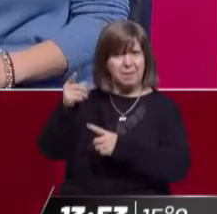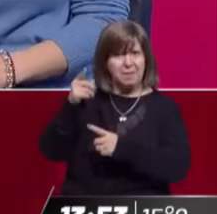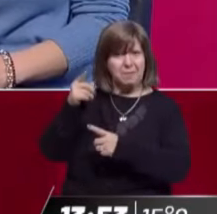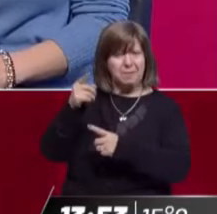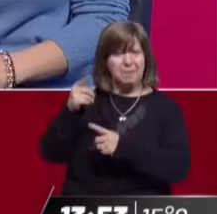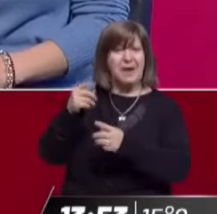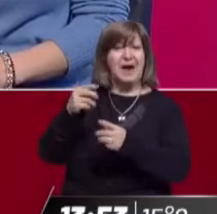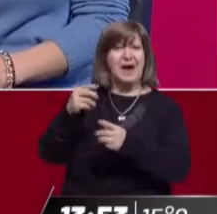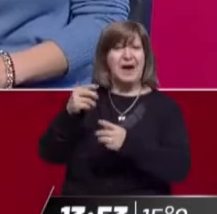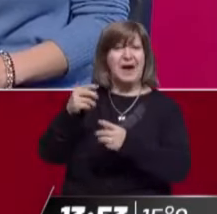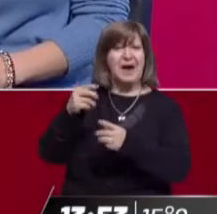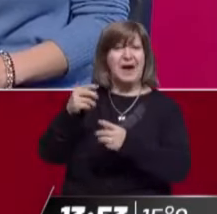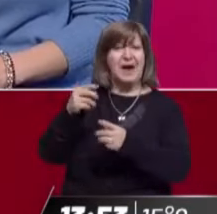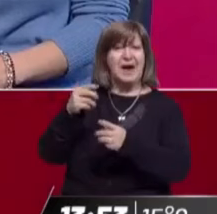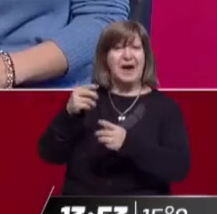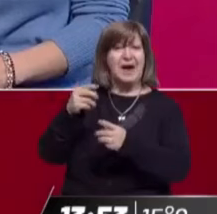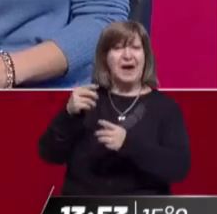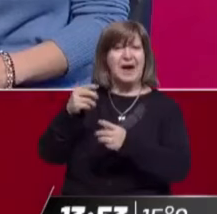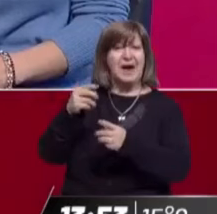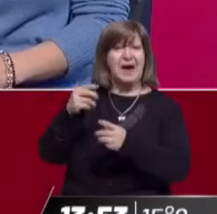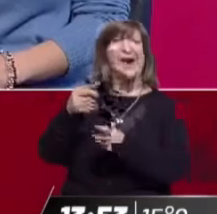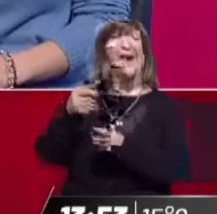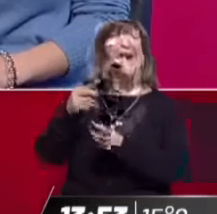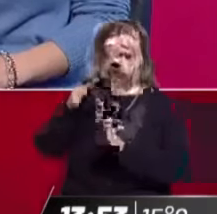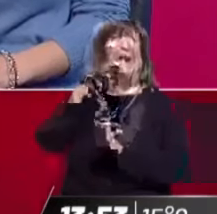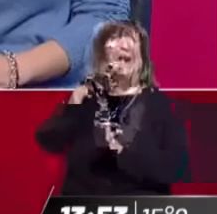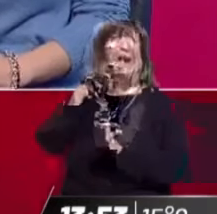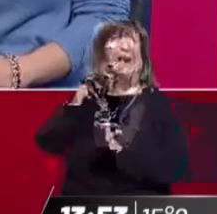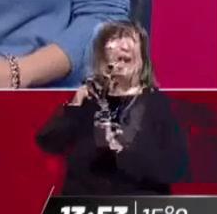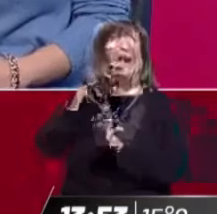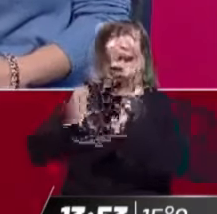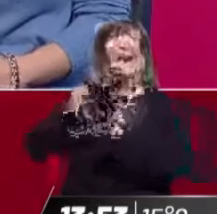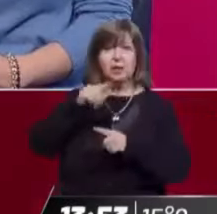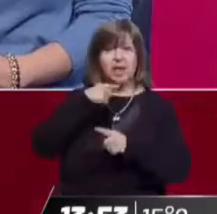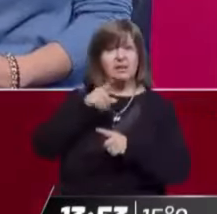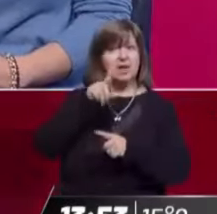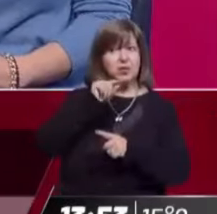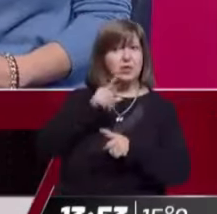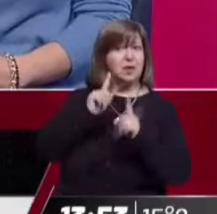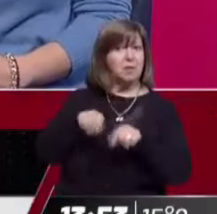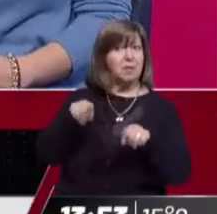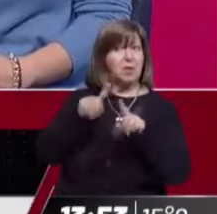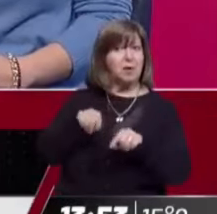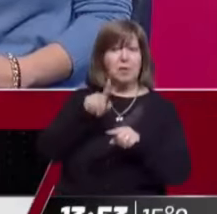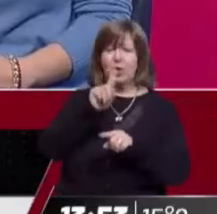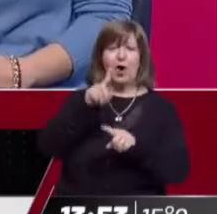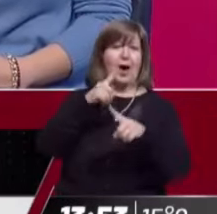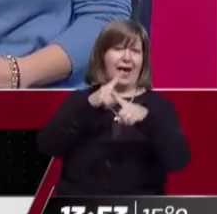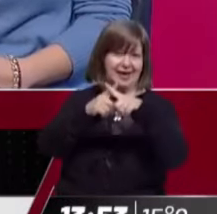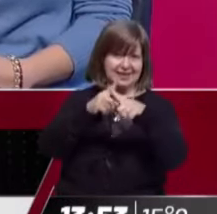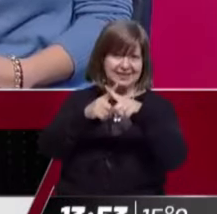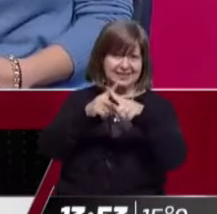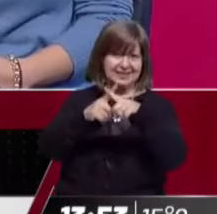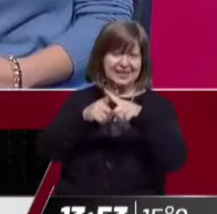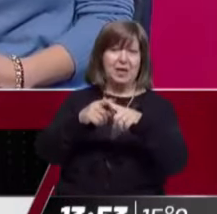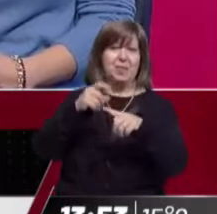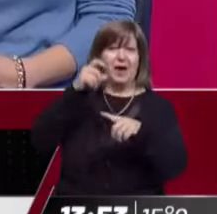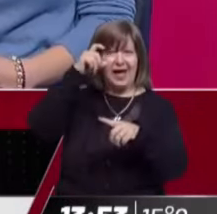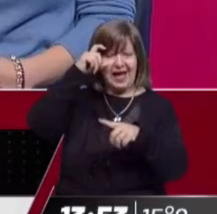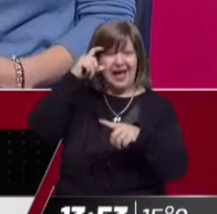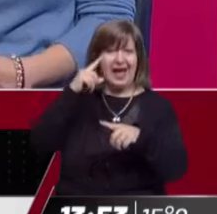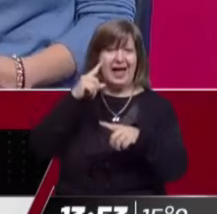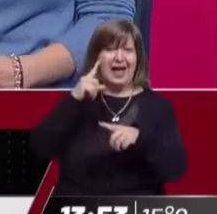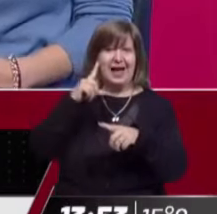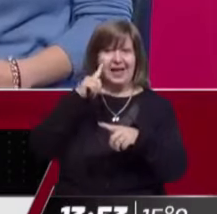a la red X, en realidad, X o Twitter, ¿no? Todavía mucha gente acá le sigue diciendo Twitter, algunos llamamos Entel todavía, las